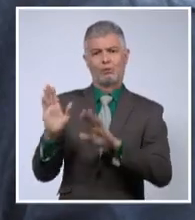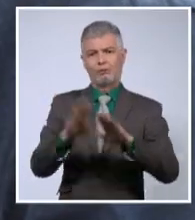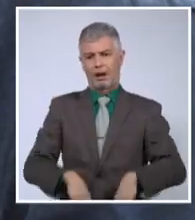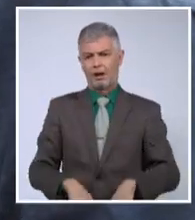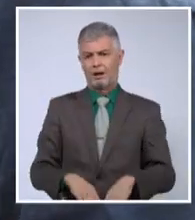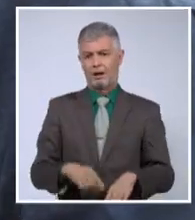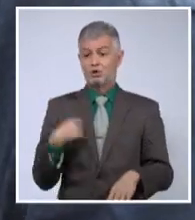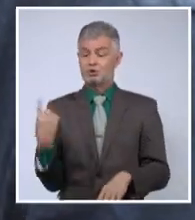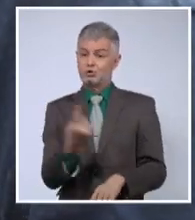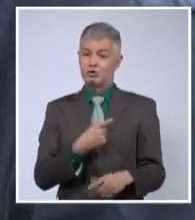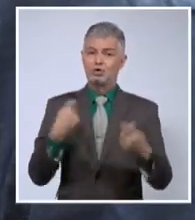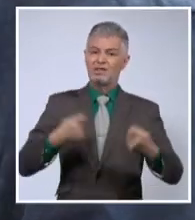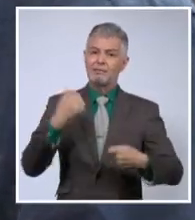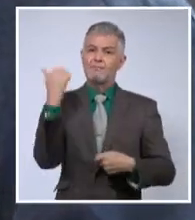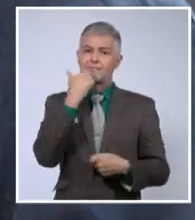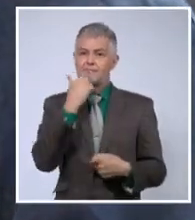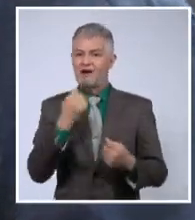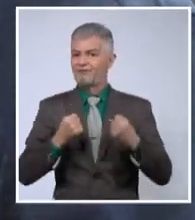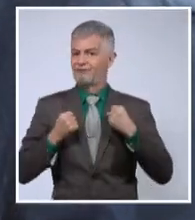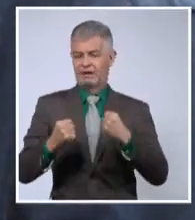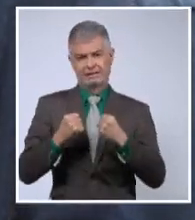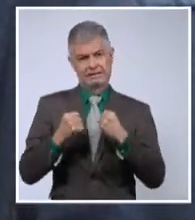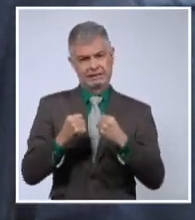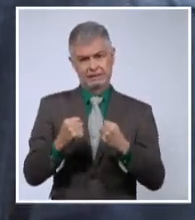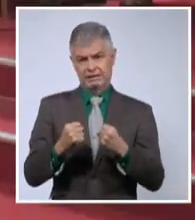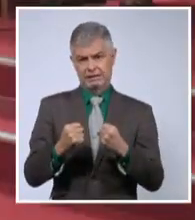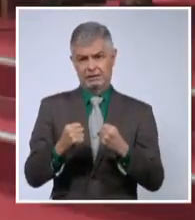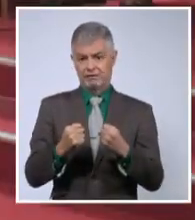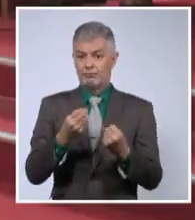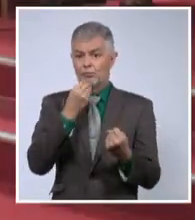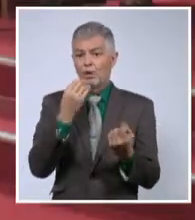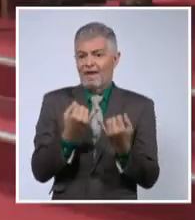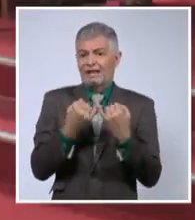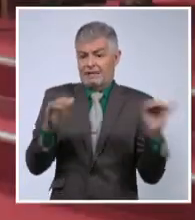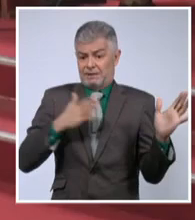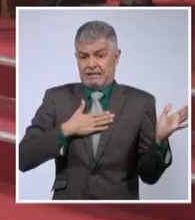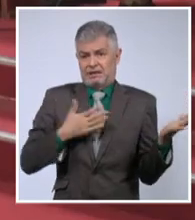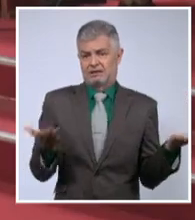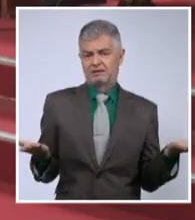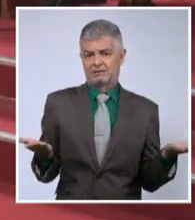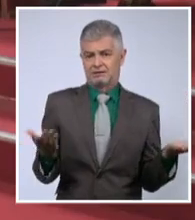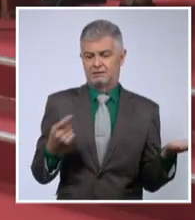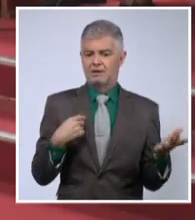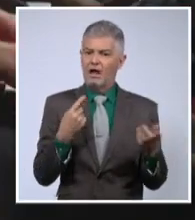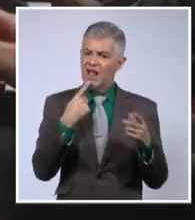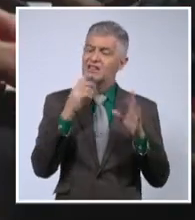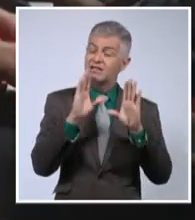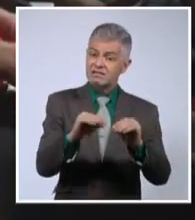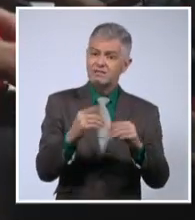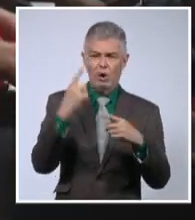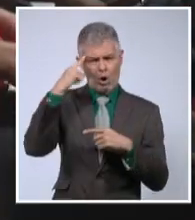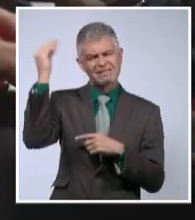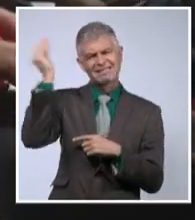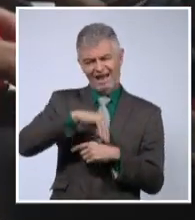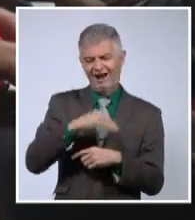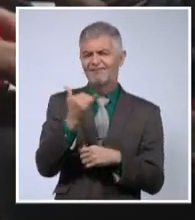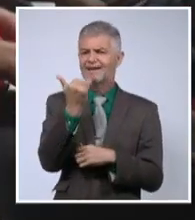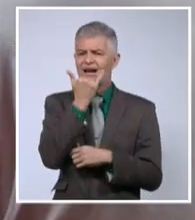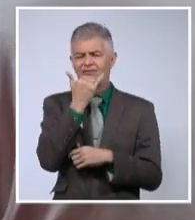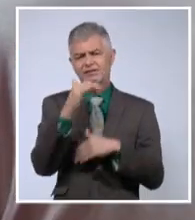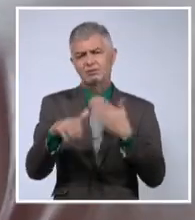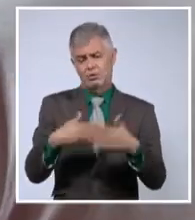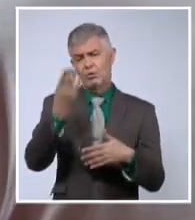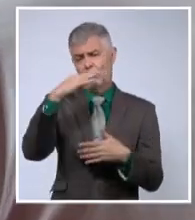hacernos cada vez más fuertes para tener autonomía. Enfatizó que se conoce de las limitaciones por las que atraviesa el